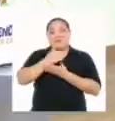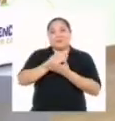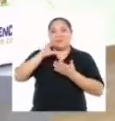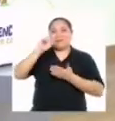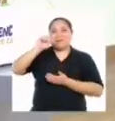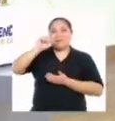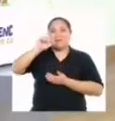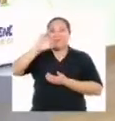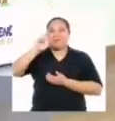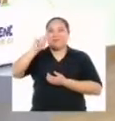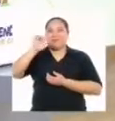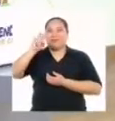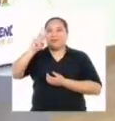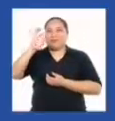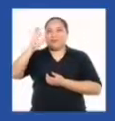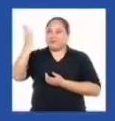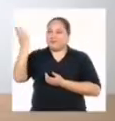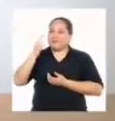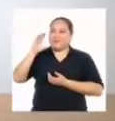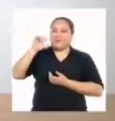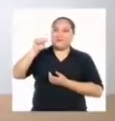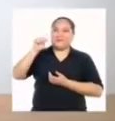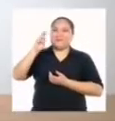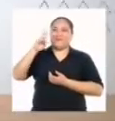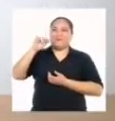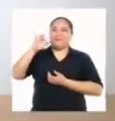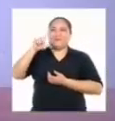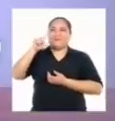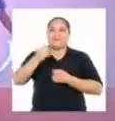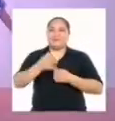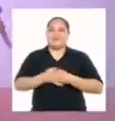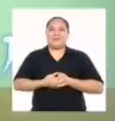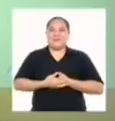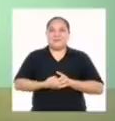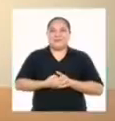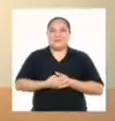de Activarte. Adelante, Gabriela.